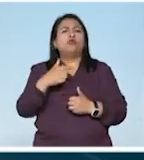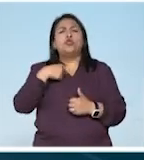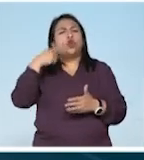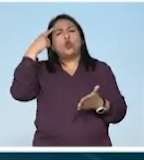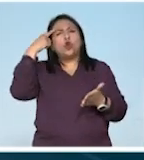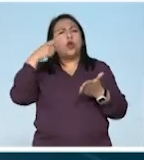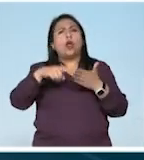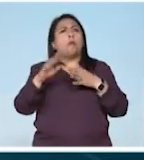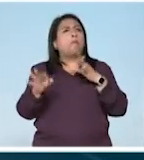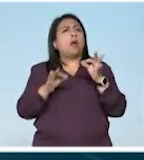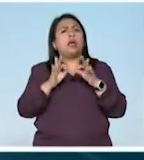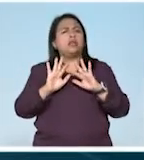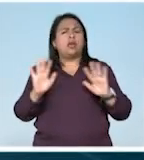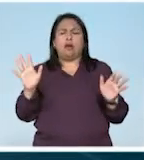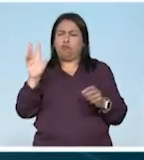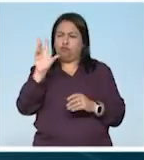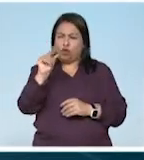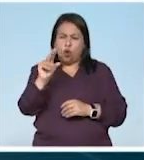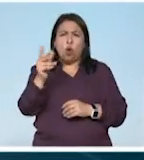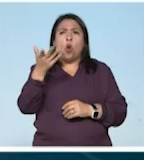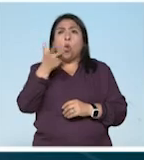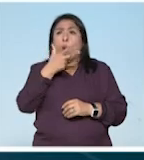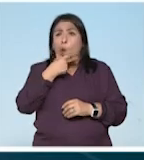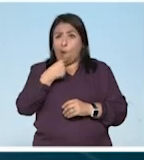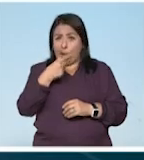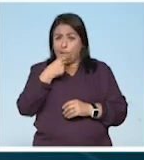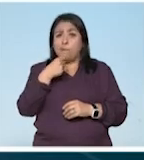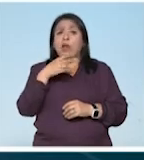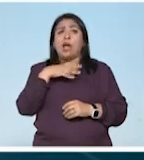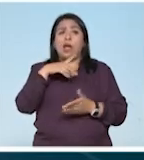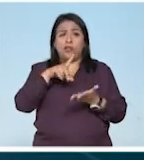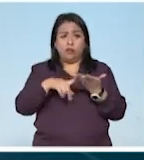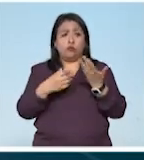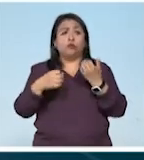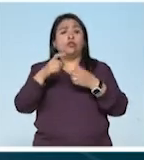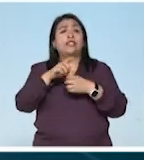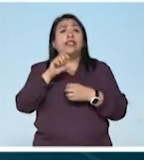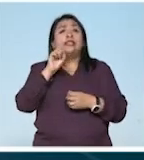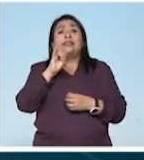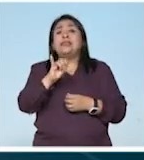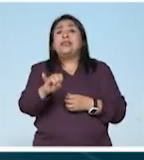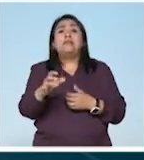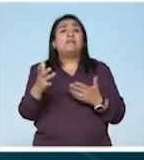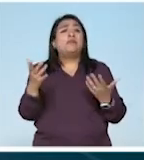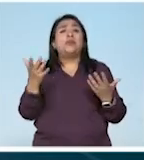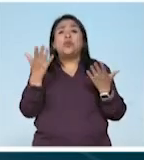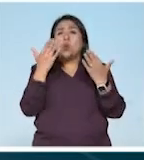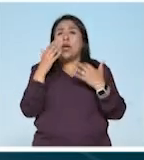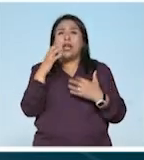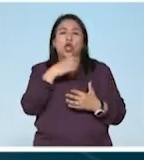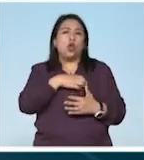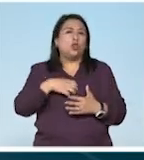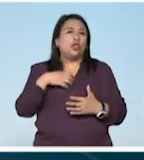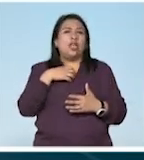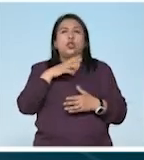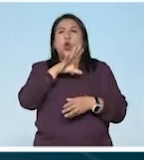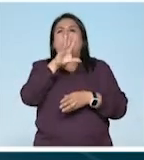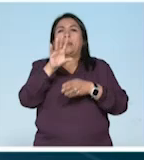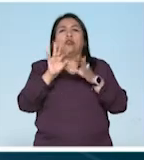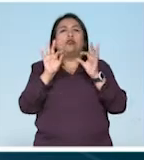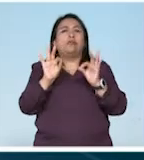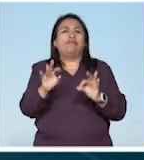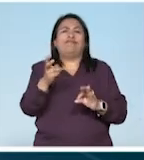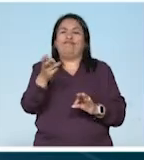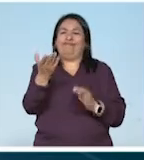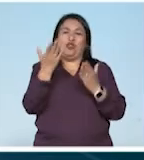creo que eso baste, porque los hombres que han constituido esa sociedad no están ni contentos ni plenamente realizados